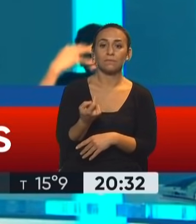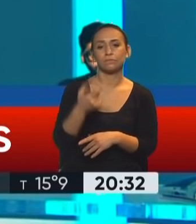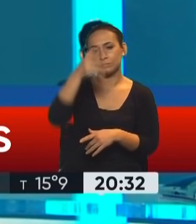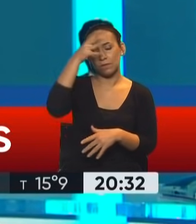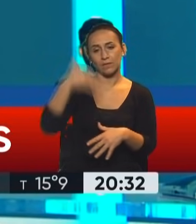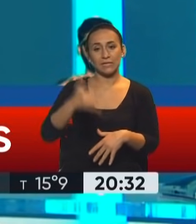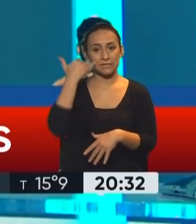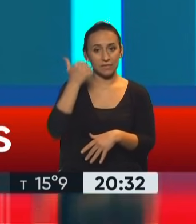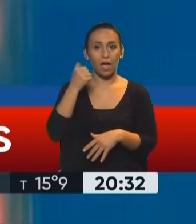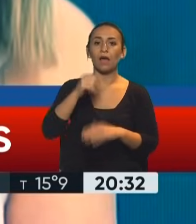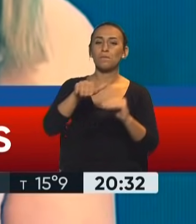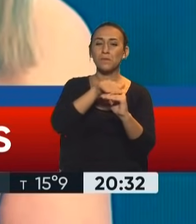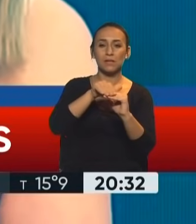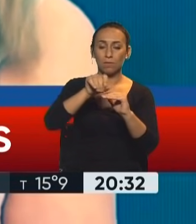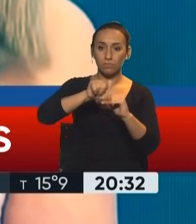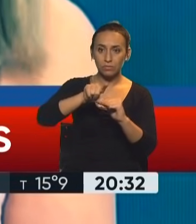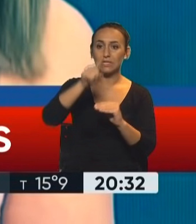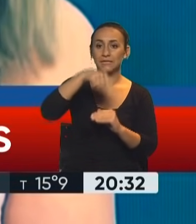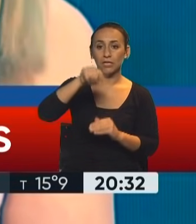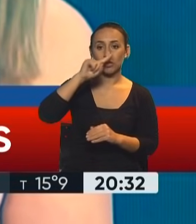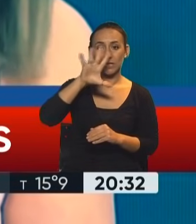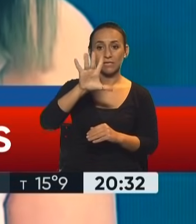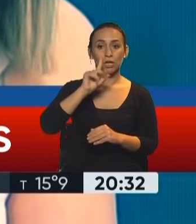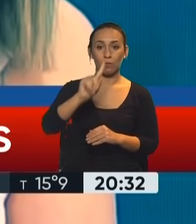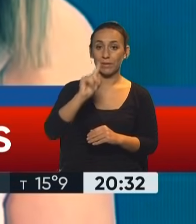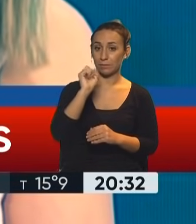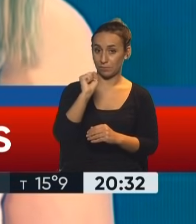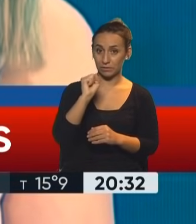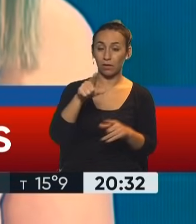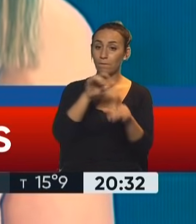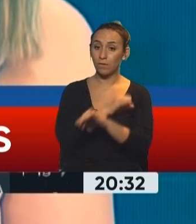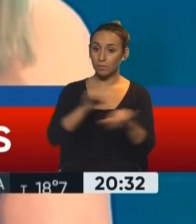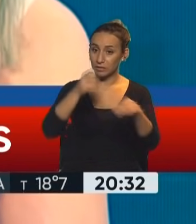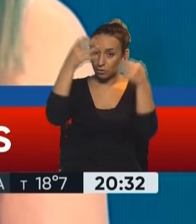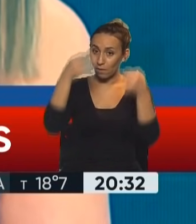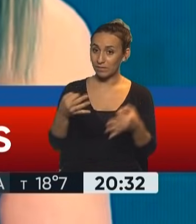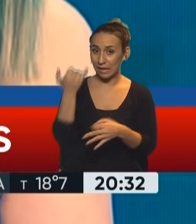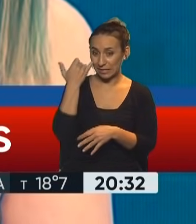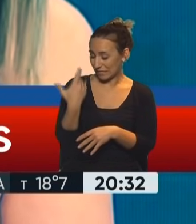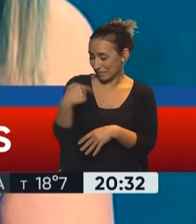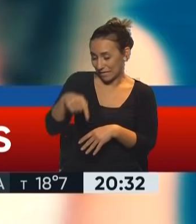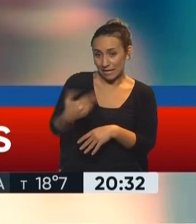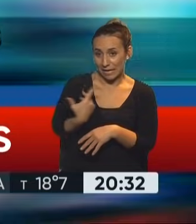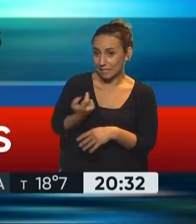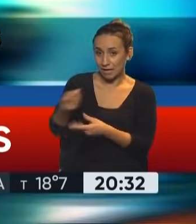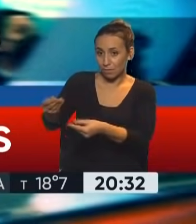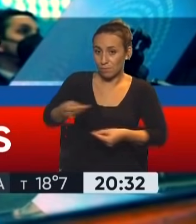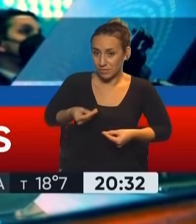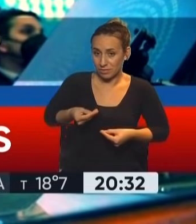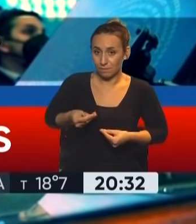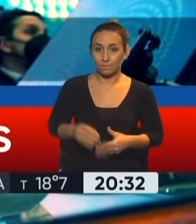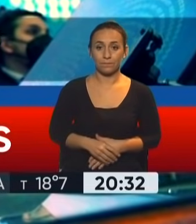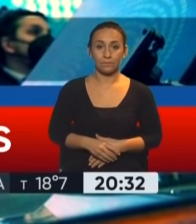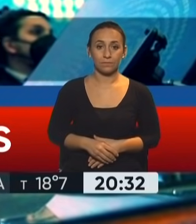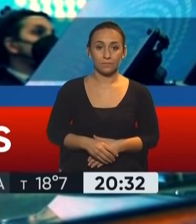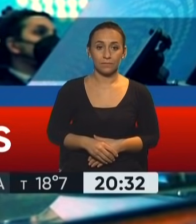piso de ganancias, pasa a 175.000 pesos. Es información oficial que acaba de llegar en este momento. Bien.